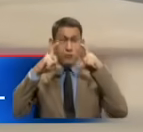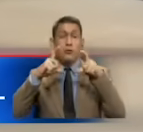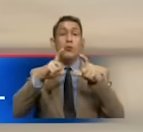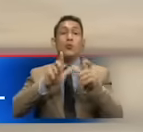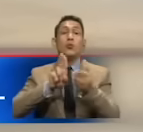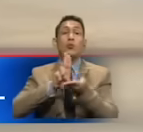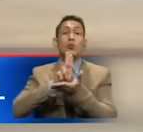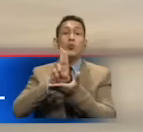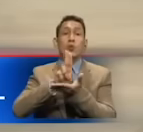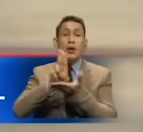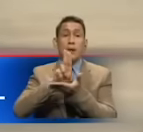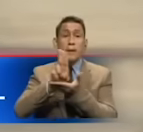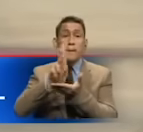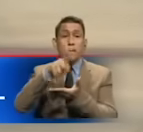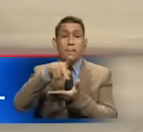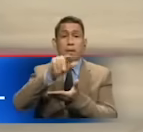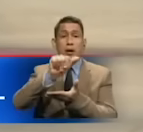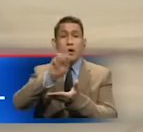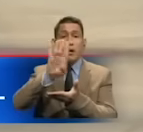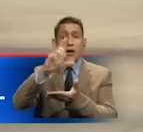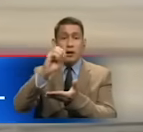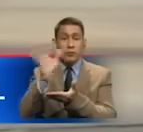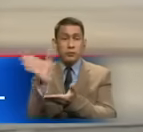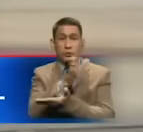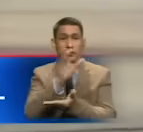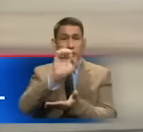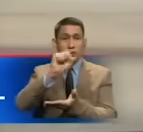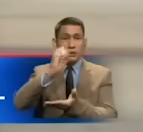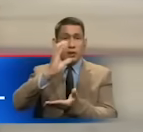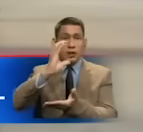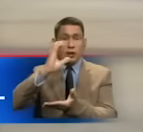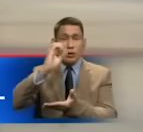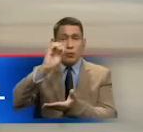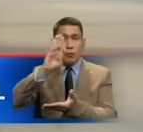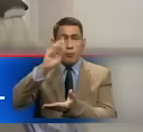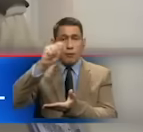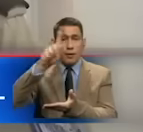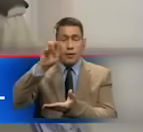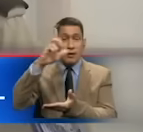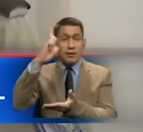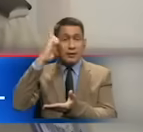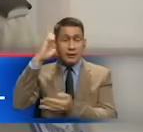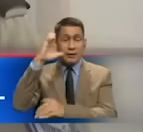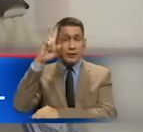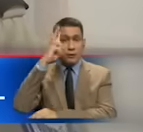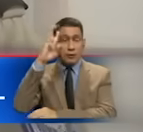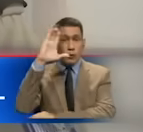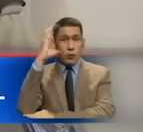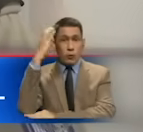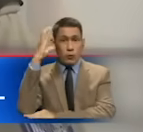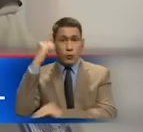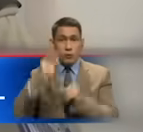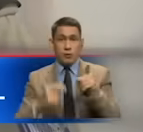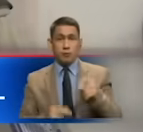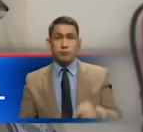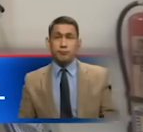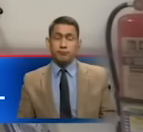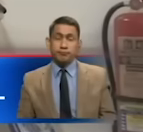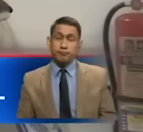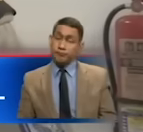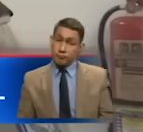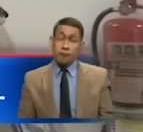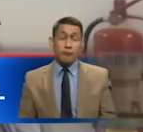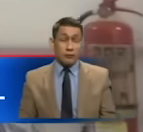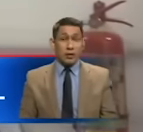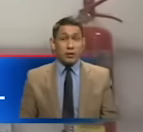a quien muchos delincuentes lo idolatran y quieren seguir su mal ejemplo. Nos tomamos varios sectores y les estamos dando golpes